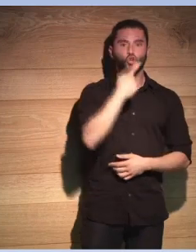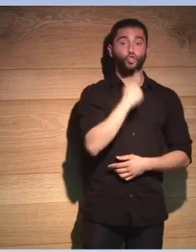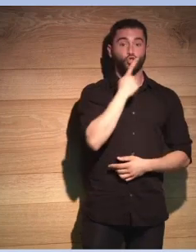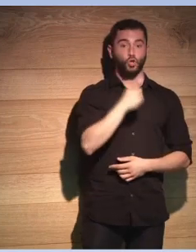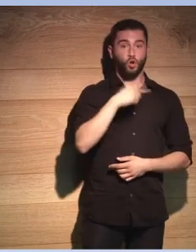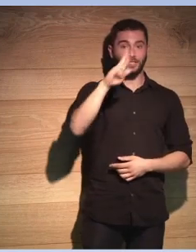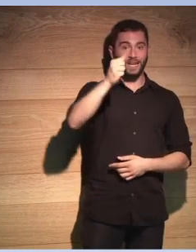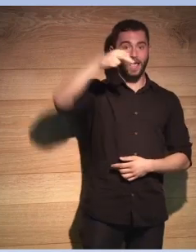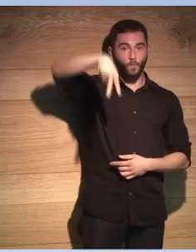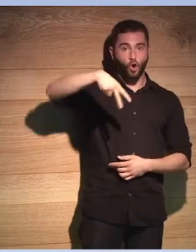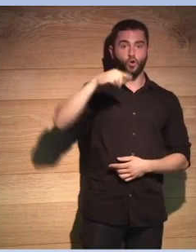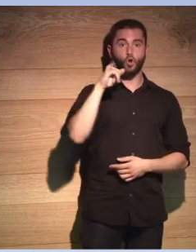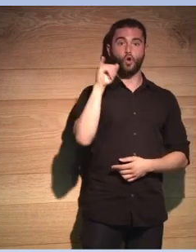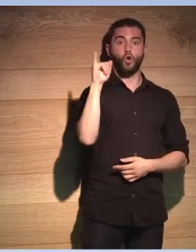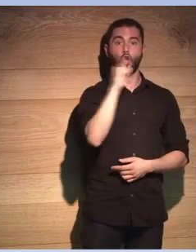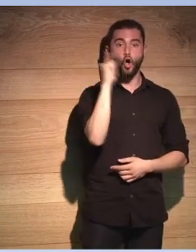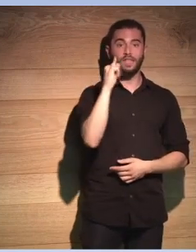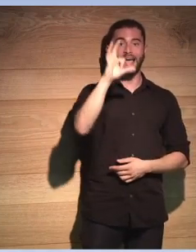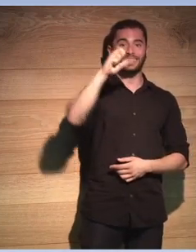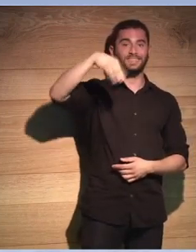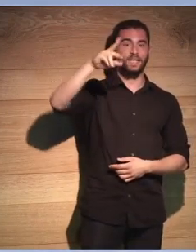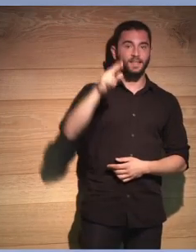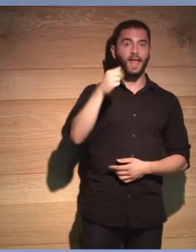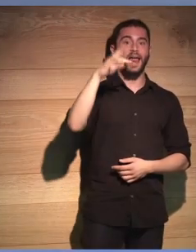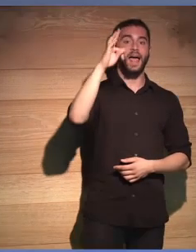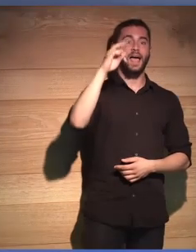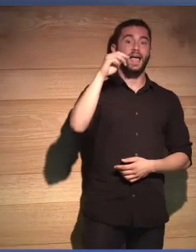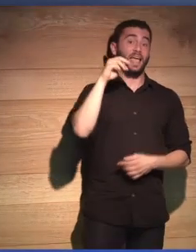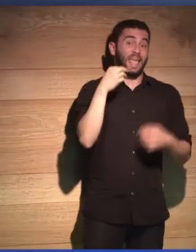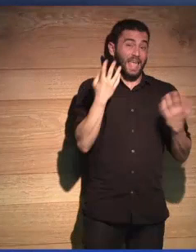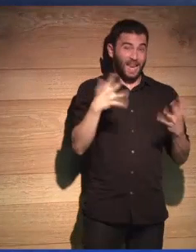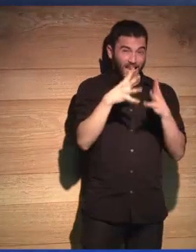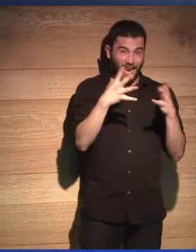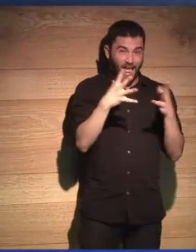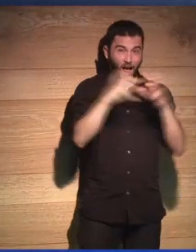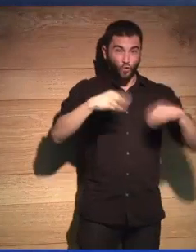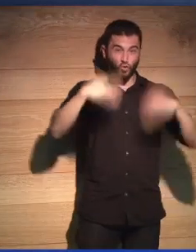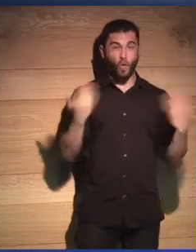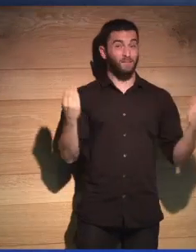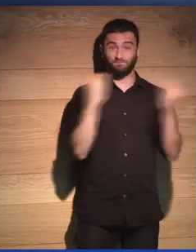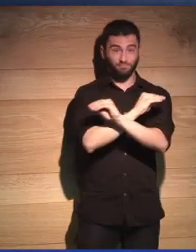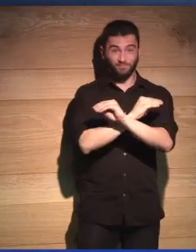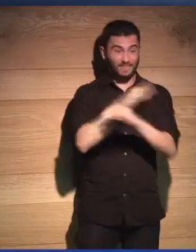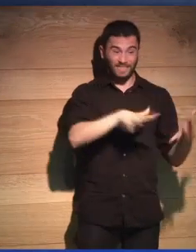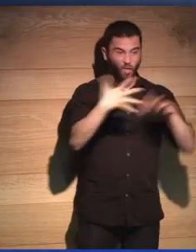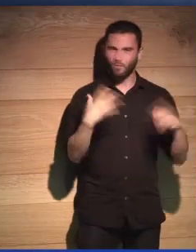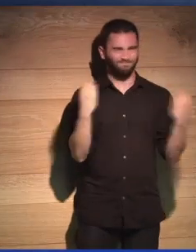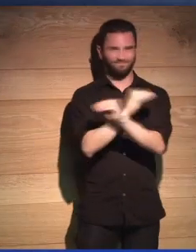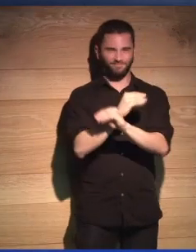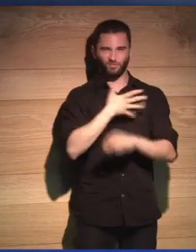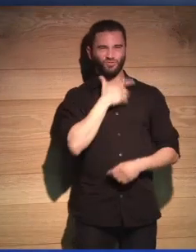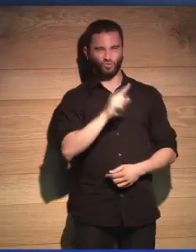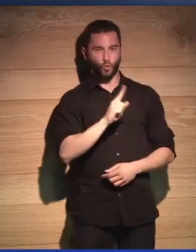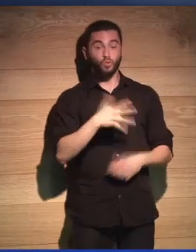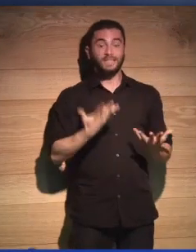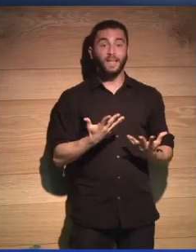de Ramón J. Senda. Tal era su desacuerdo con la traducción que incluso logró